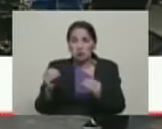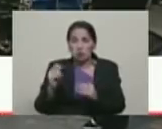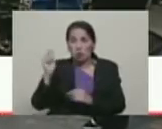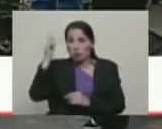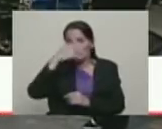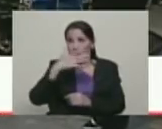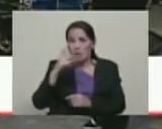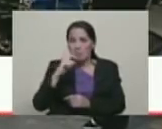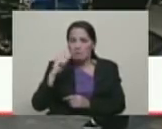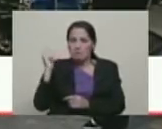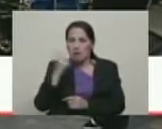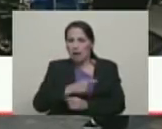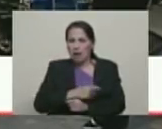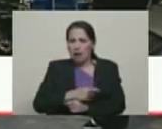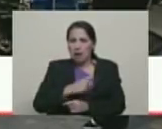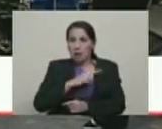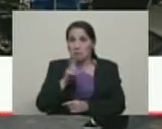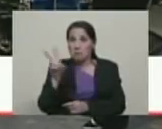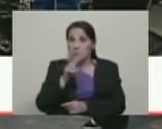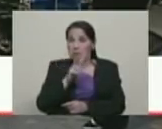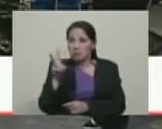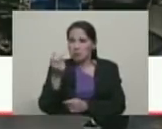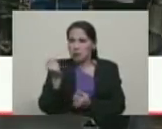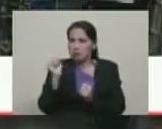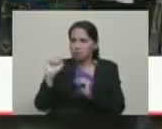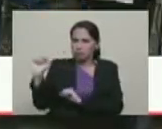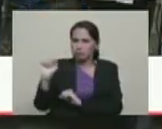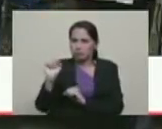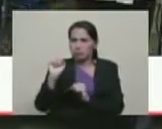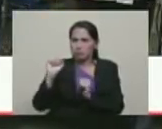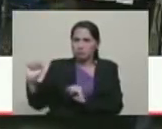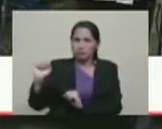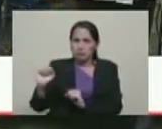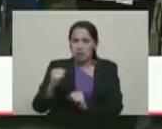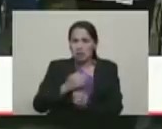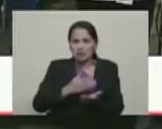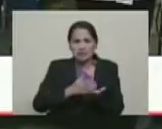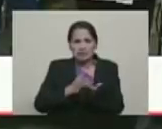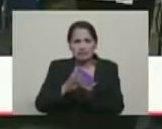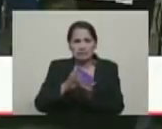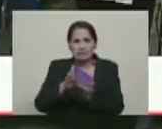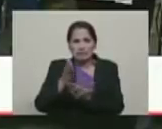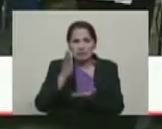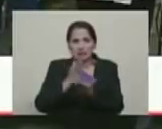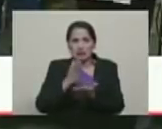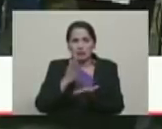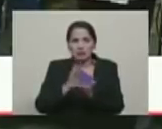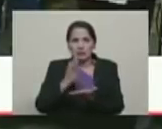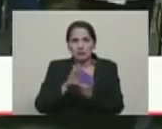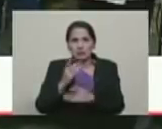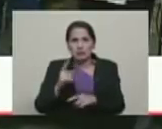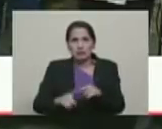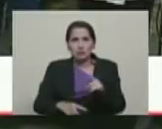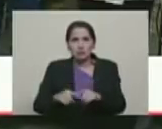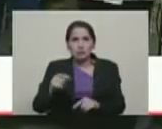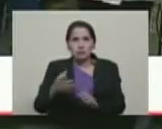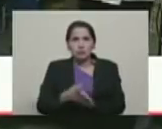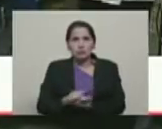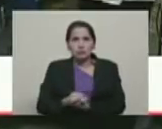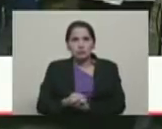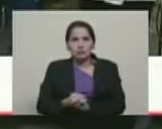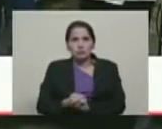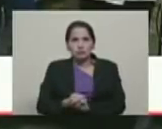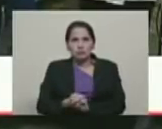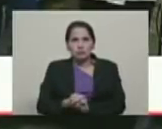contra Venezuela? Y Venezuela no se rinde, y Venezuela sigue andando adelante con producción, con trabajo. Bueno, vamos a